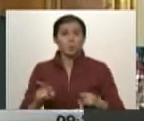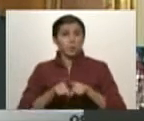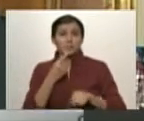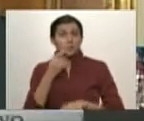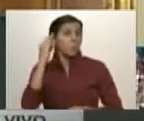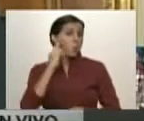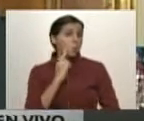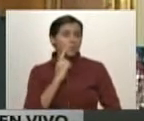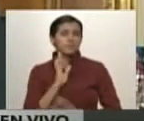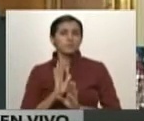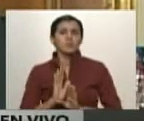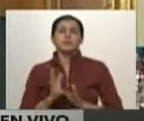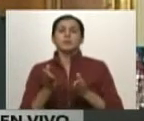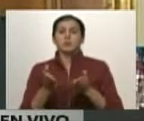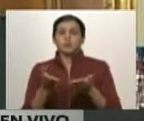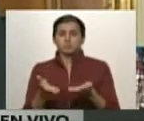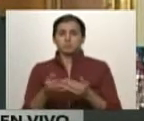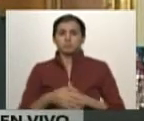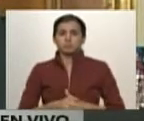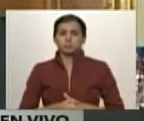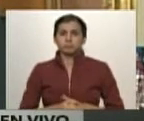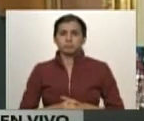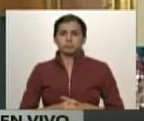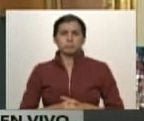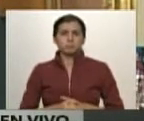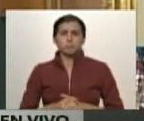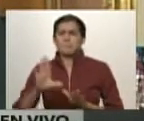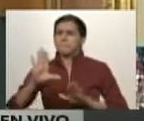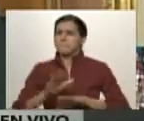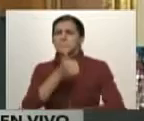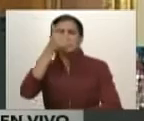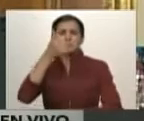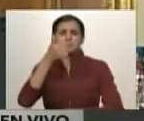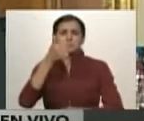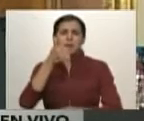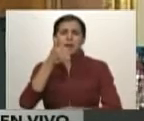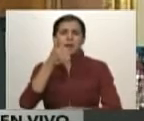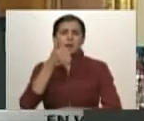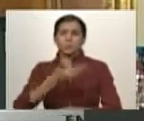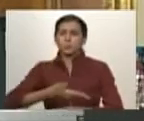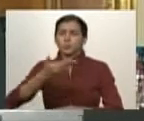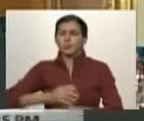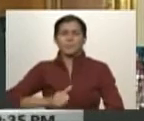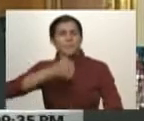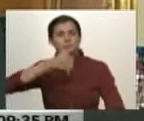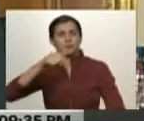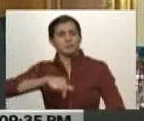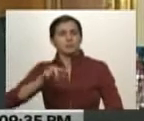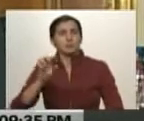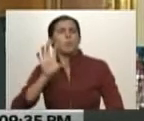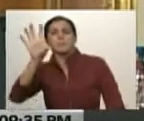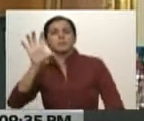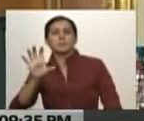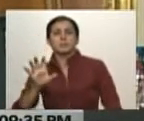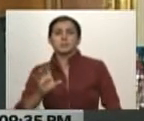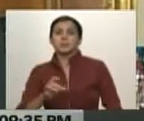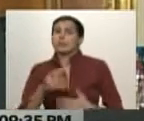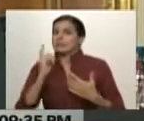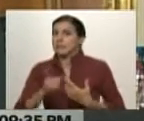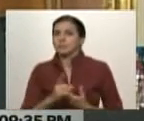y en el eje central de la vida de una república entonces debe haber un poder